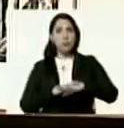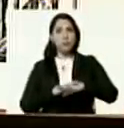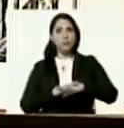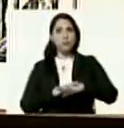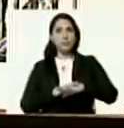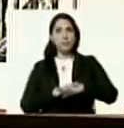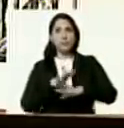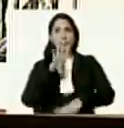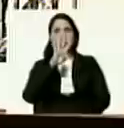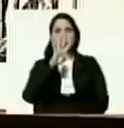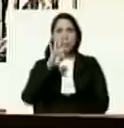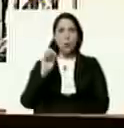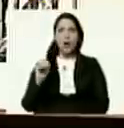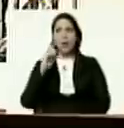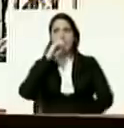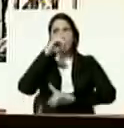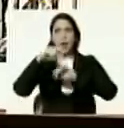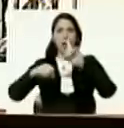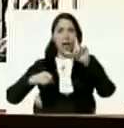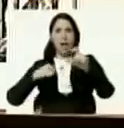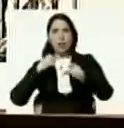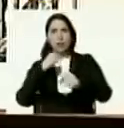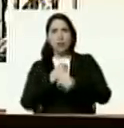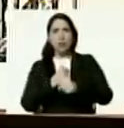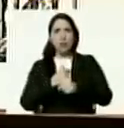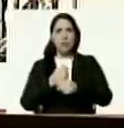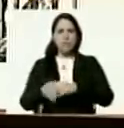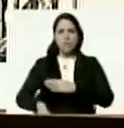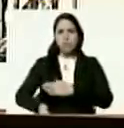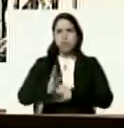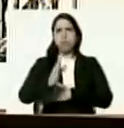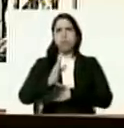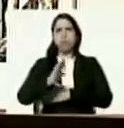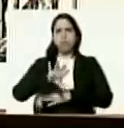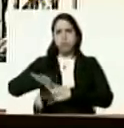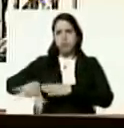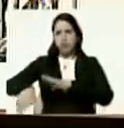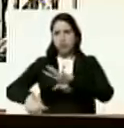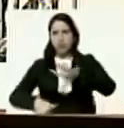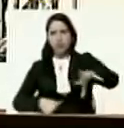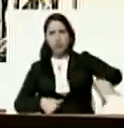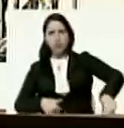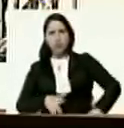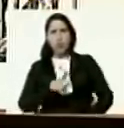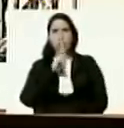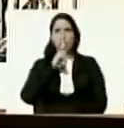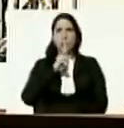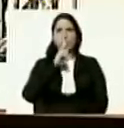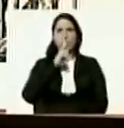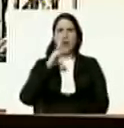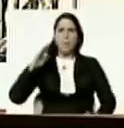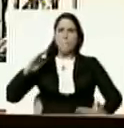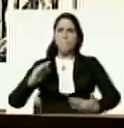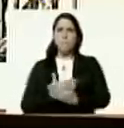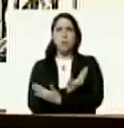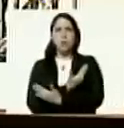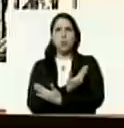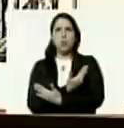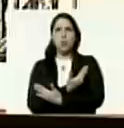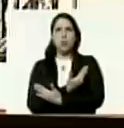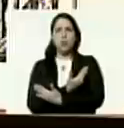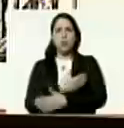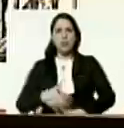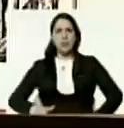en 40 años de régimen opresivo, corrupto, depredador, que saqueó las riquezas